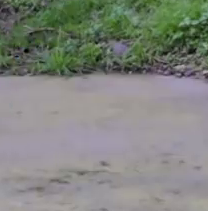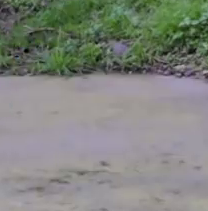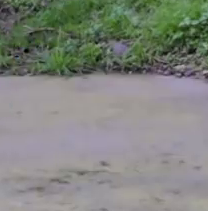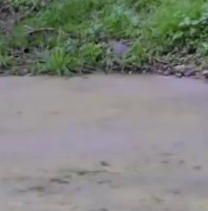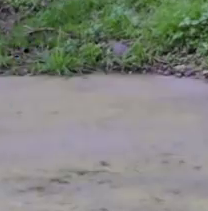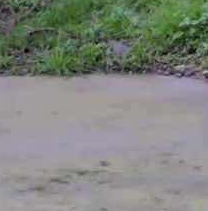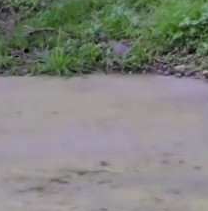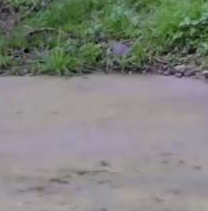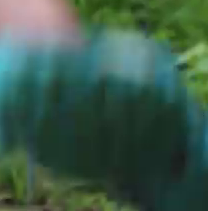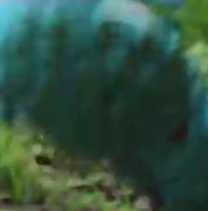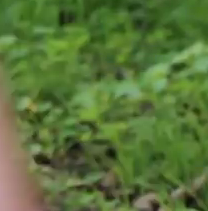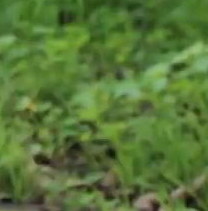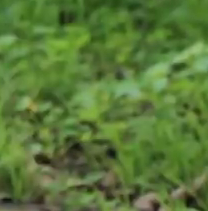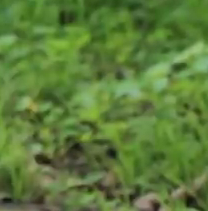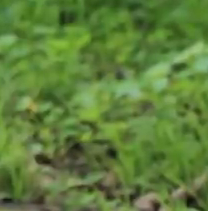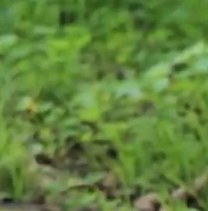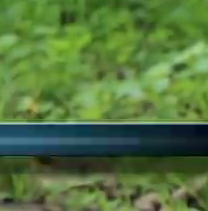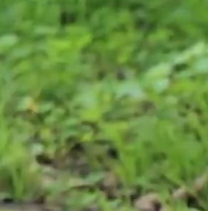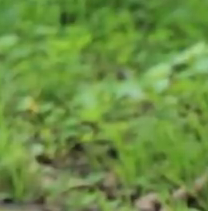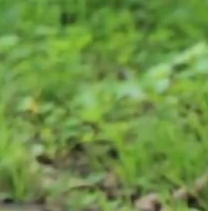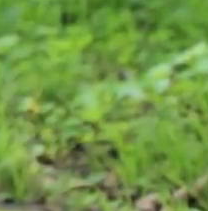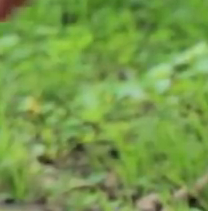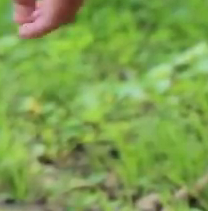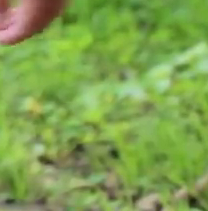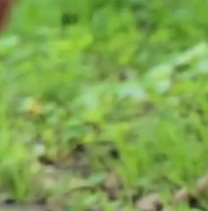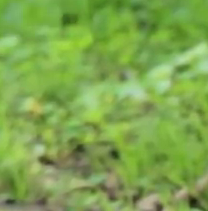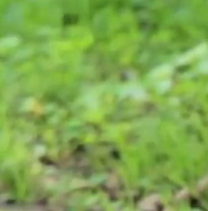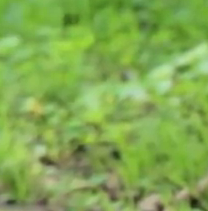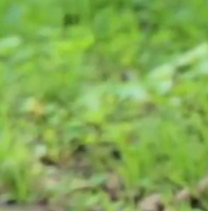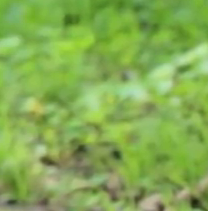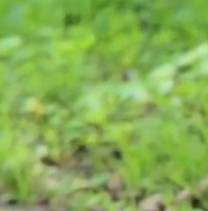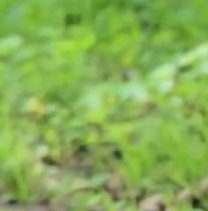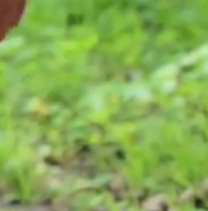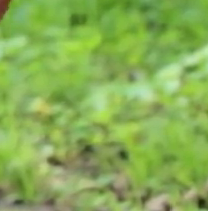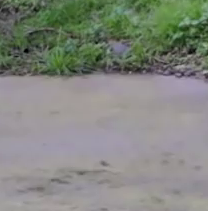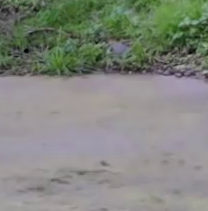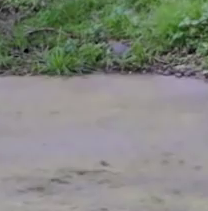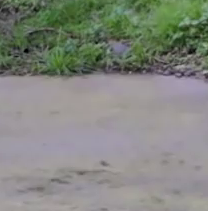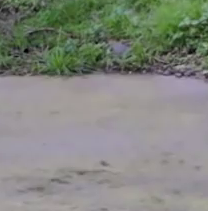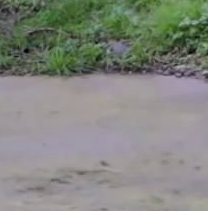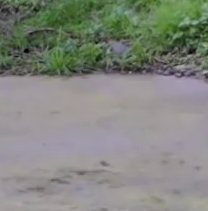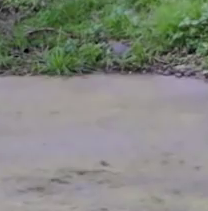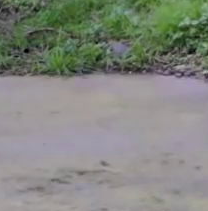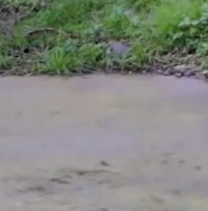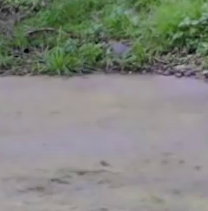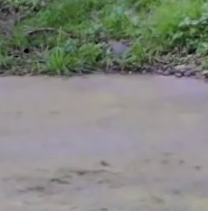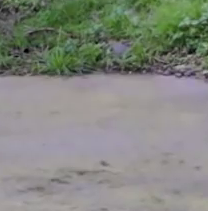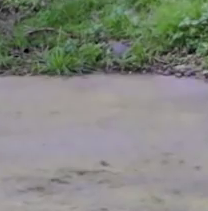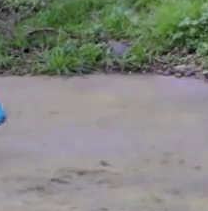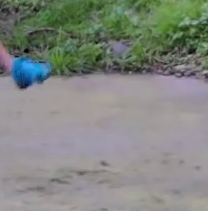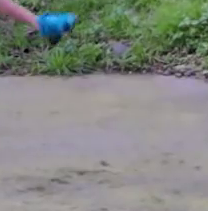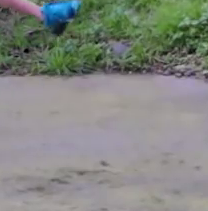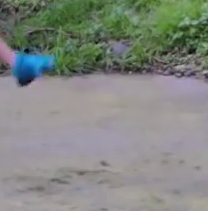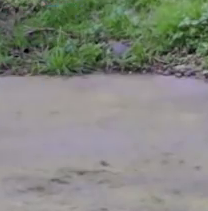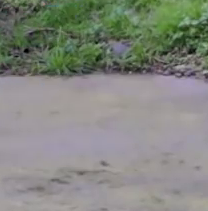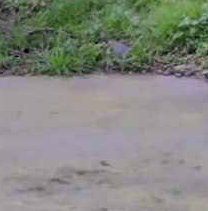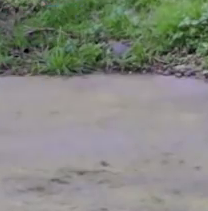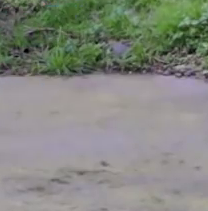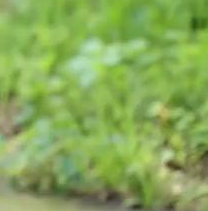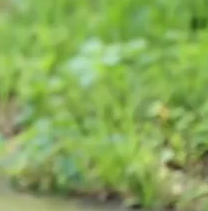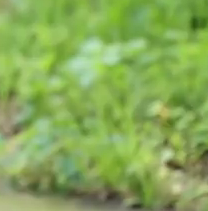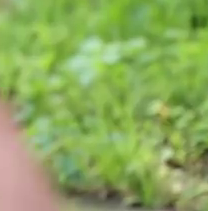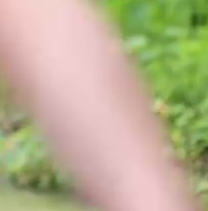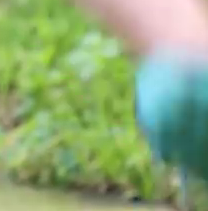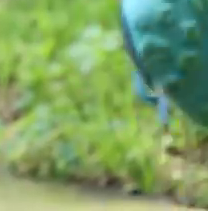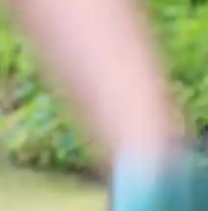equilibrio, vamos a trabajar con los brazos para poder mantenernos. Se va a hacer una pequeña inclinación del tronco al momento de hacer el ejercicio y la